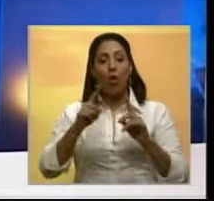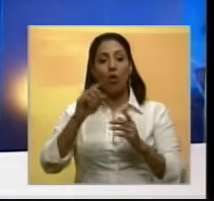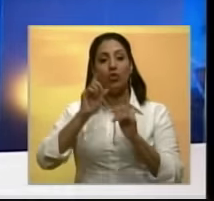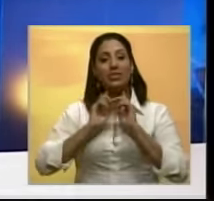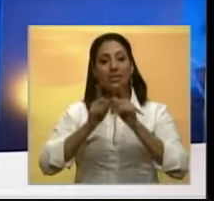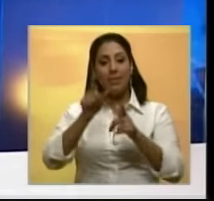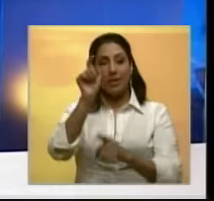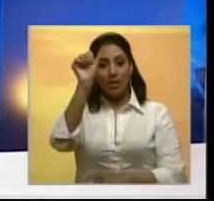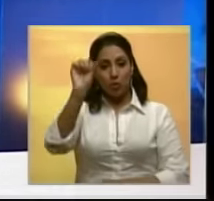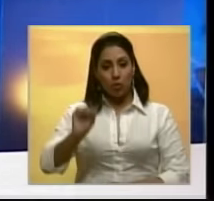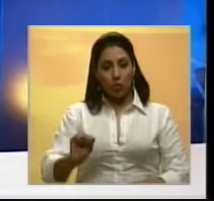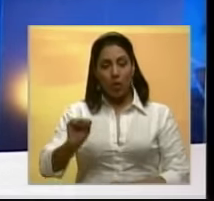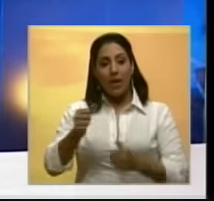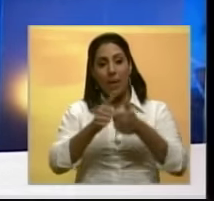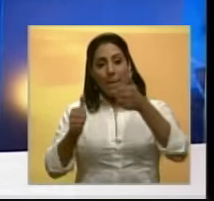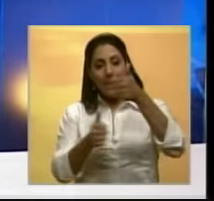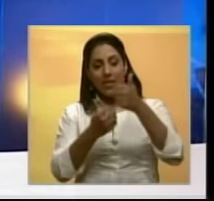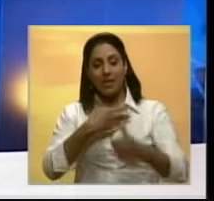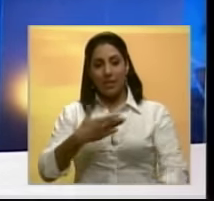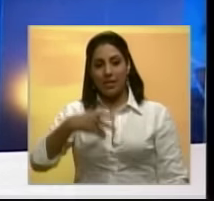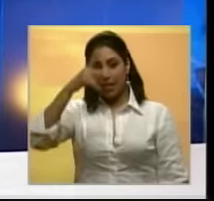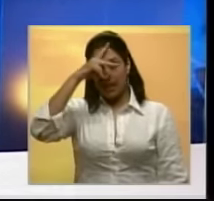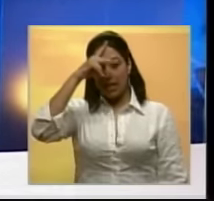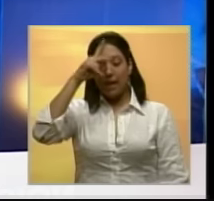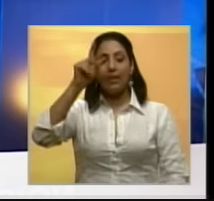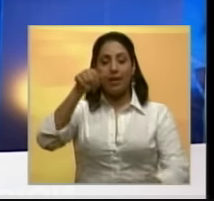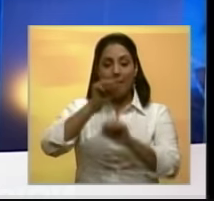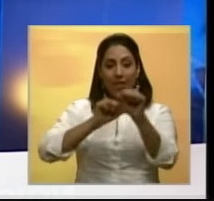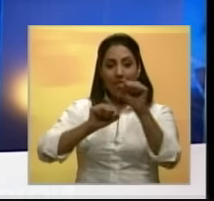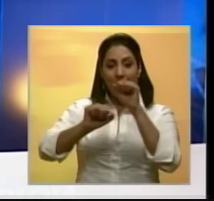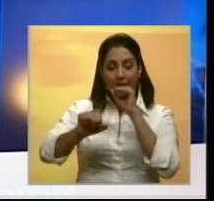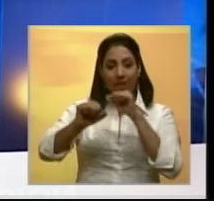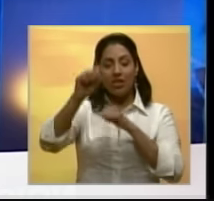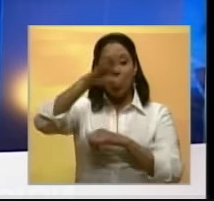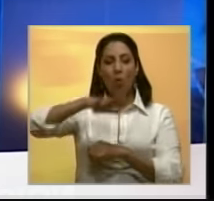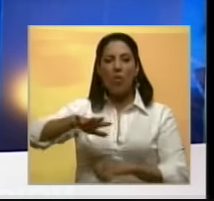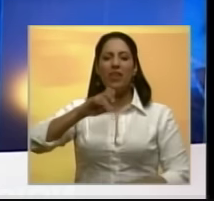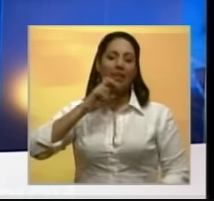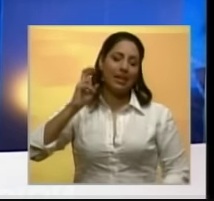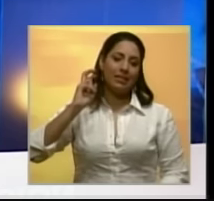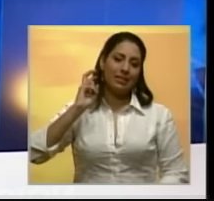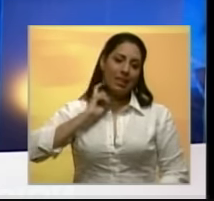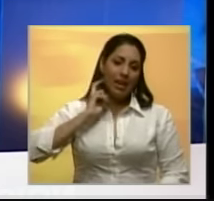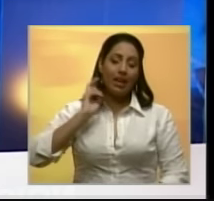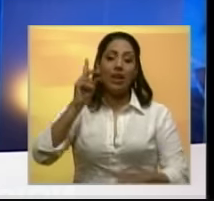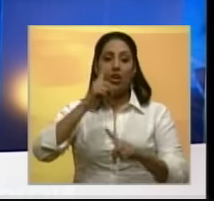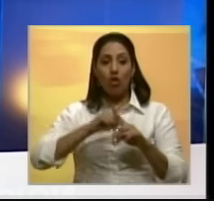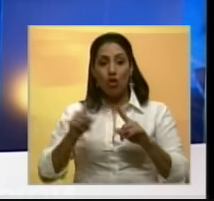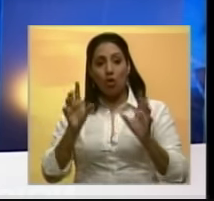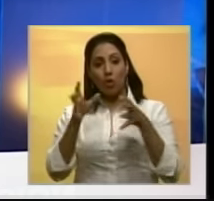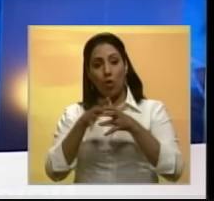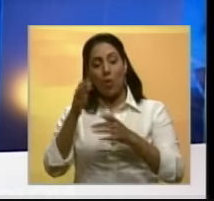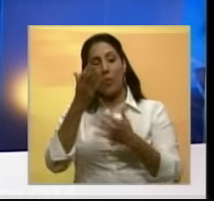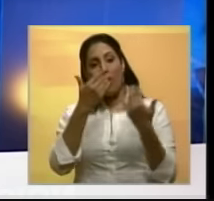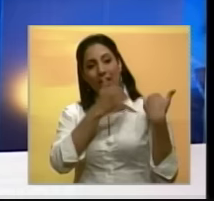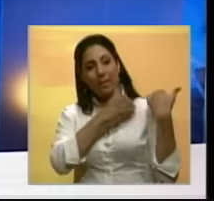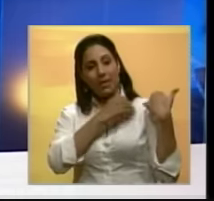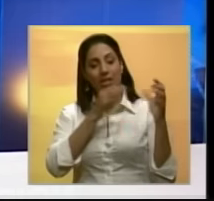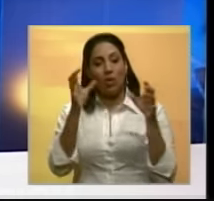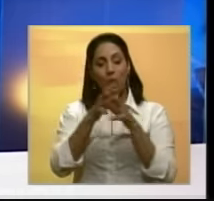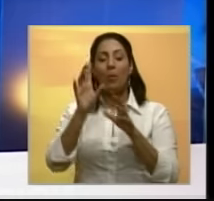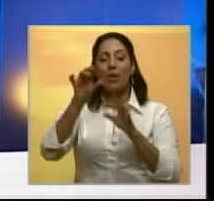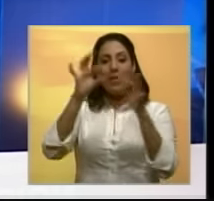del Sur, el vicepresidente ejecutivo Tarek El Aissam y el defensor del pueblo Tarek William Saab, representantes del Gabinete Ejecutivo de Gobierno